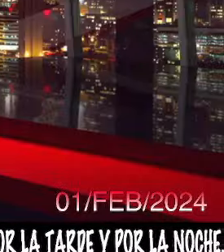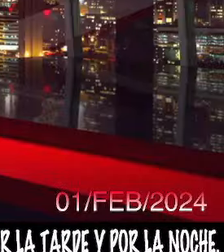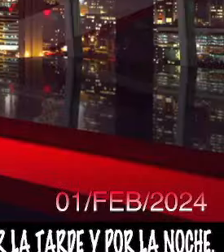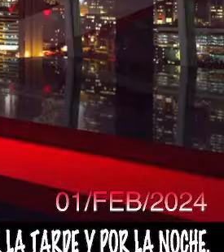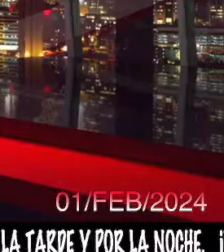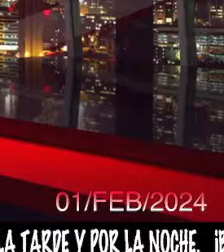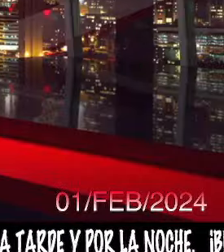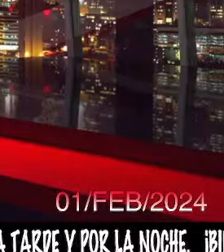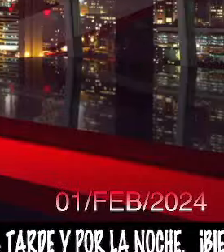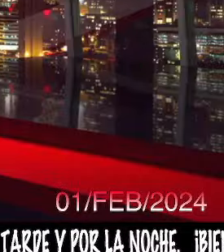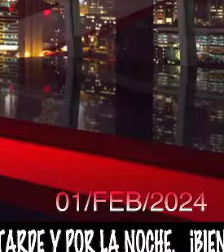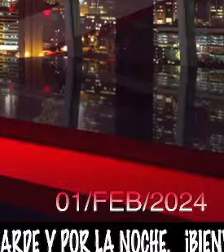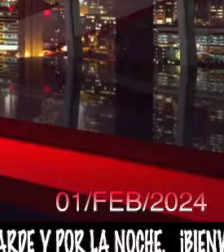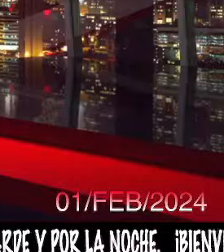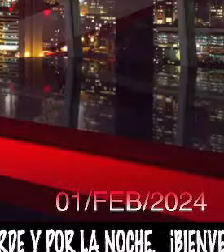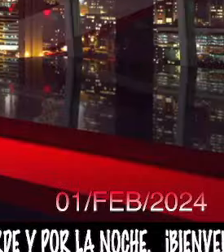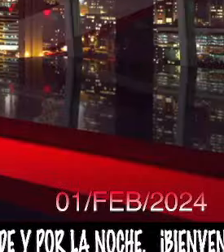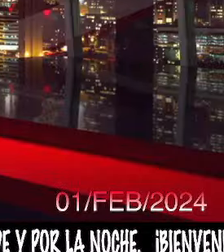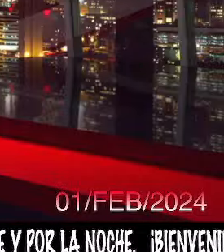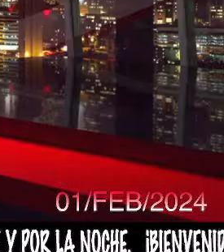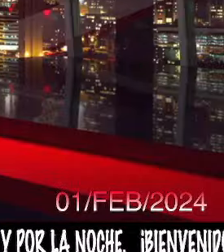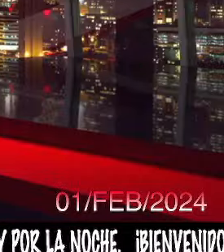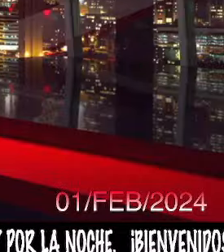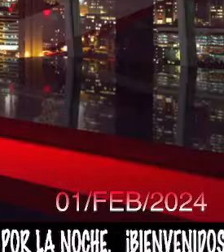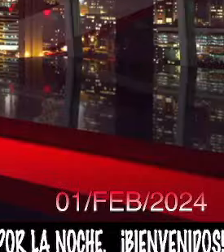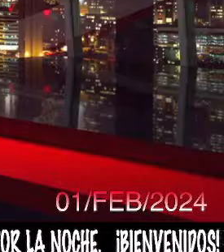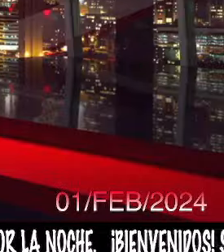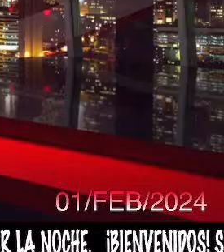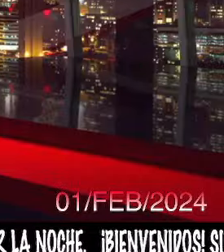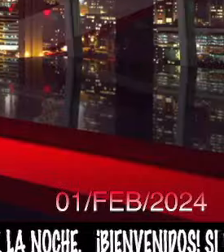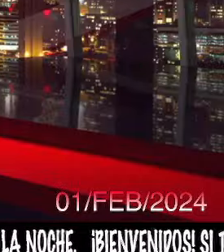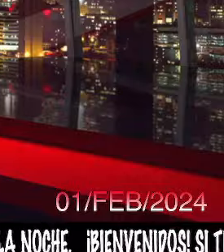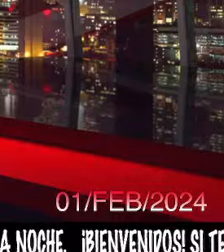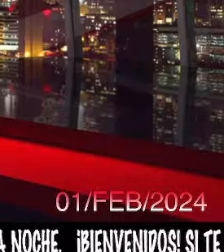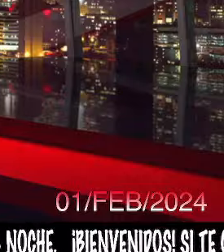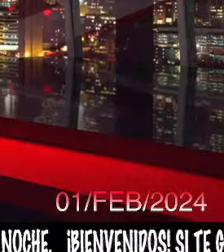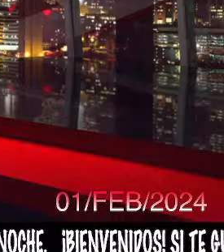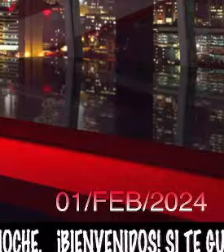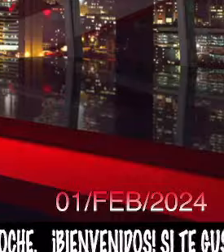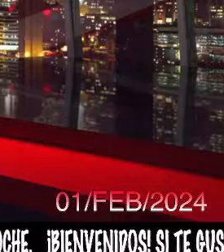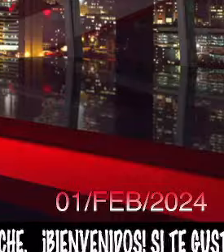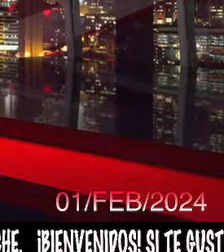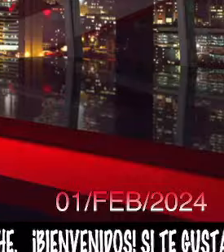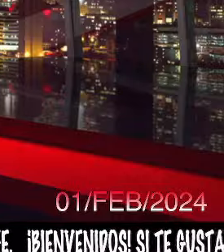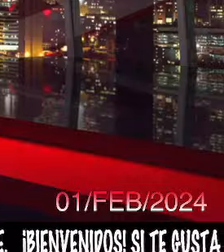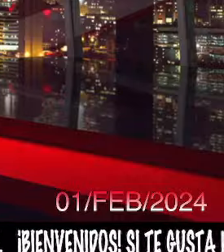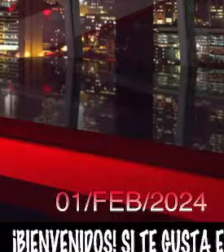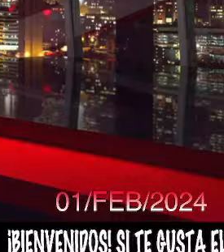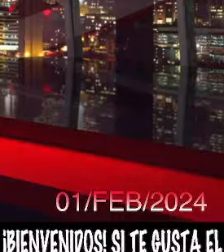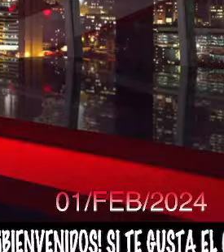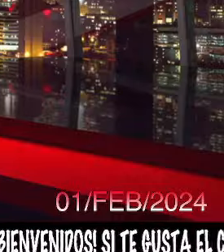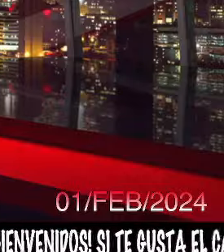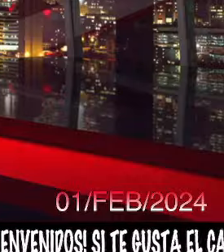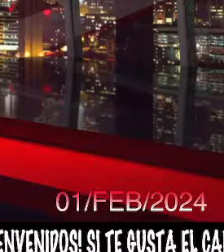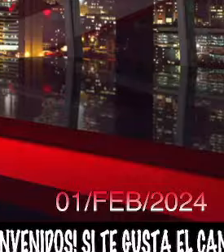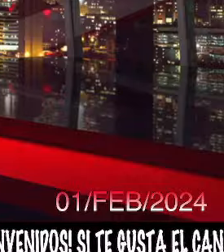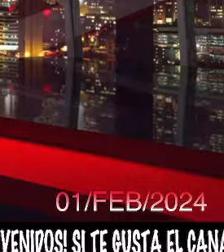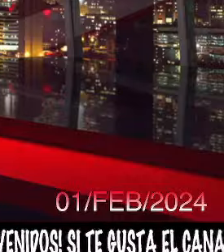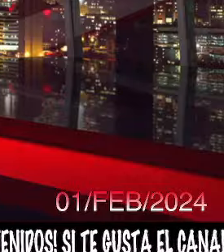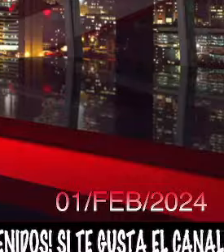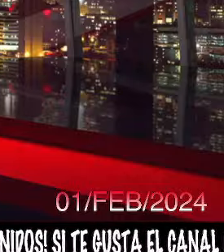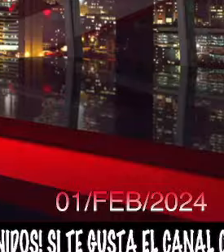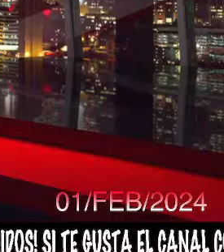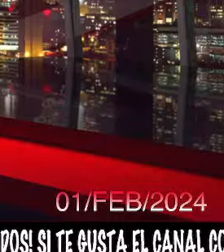lo contrario al proyecto de la 4T, no quieren el Plan C, están defendiendo a los organismos autónomos y por supuesto esta bola de pillos